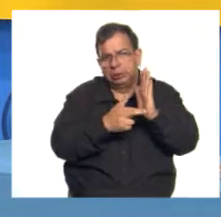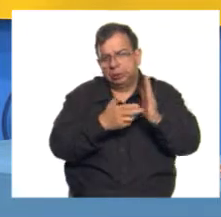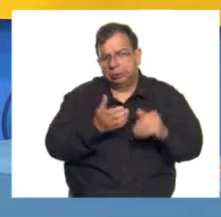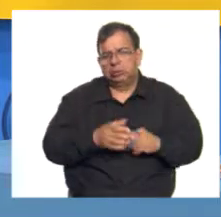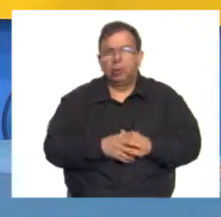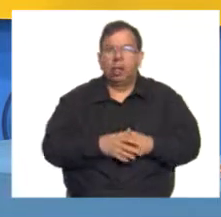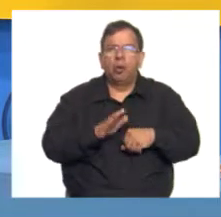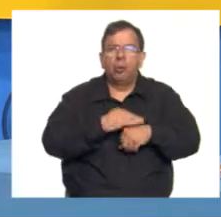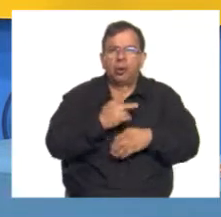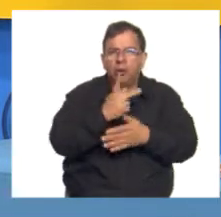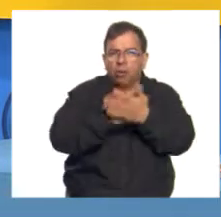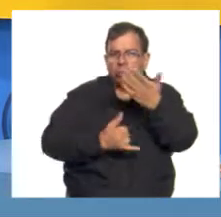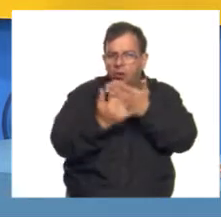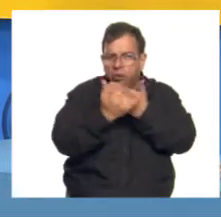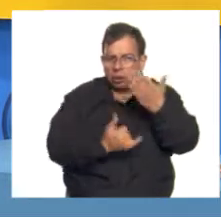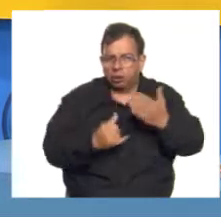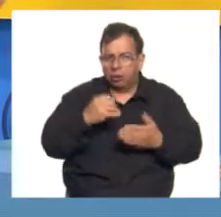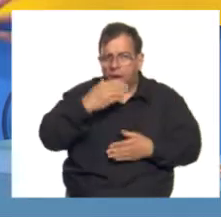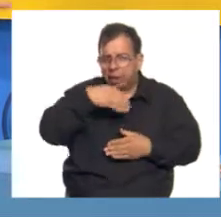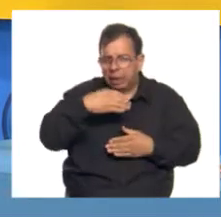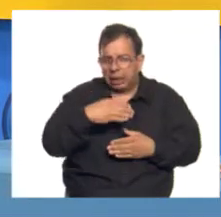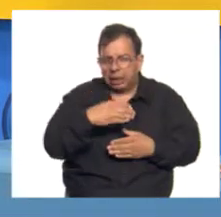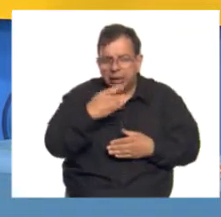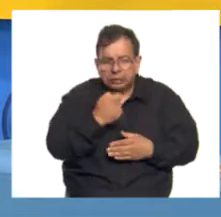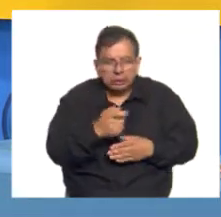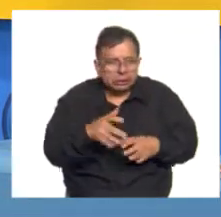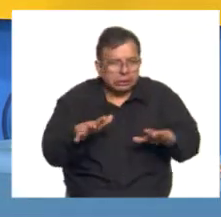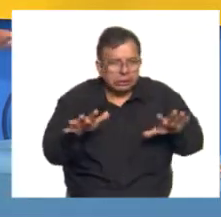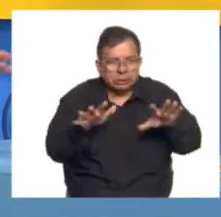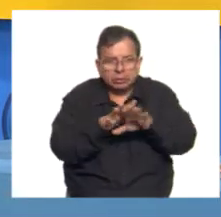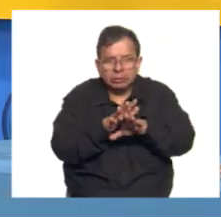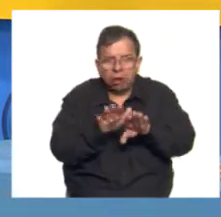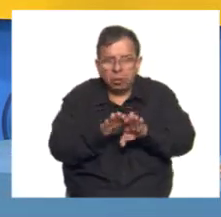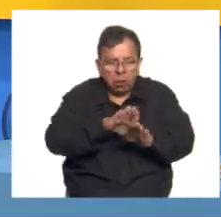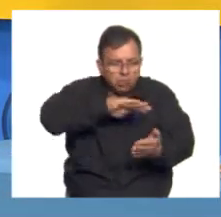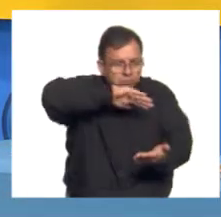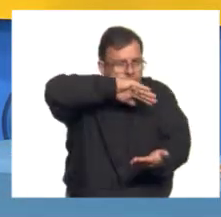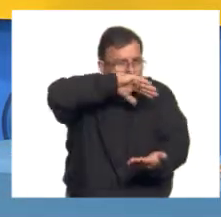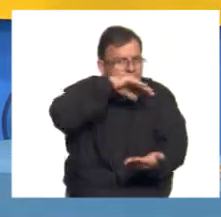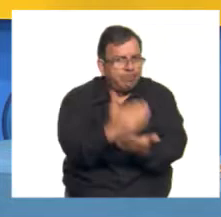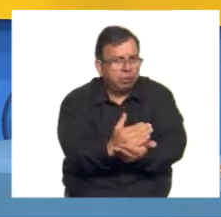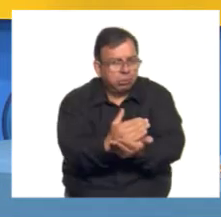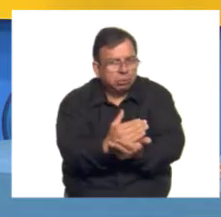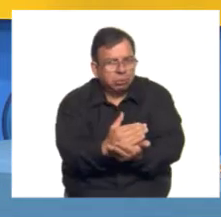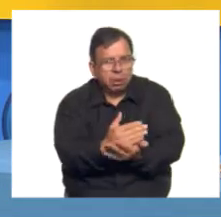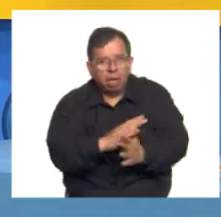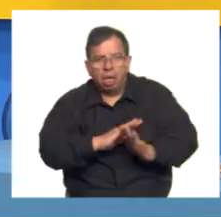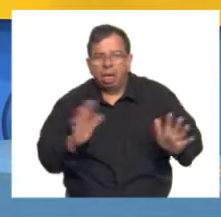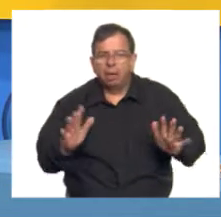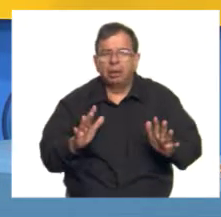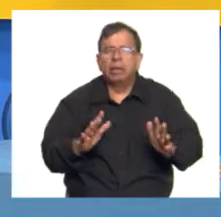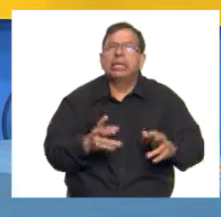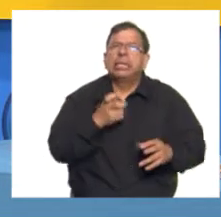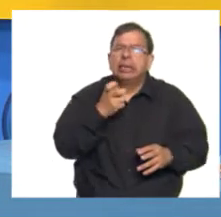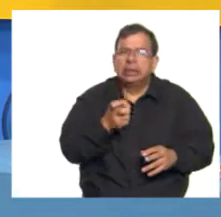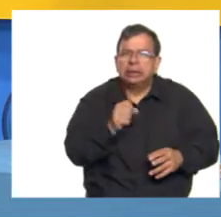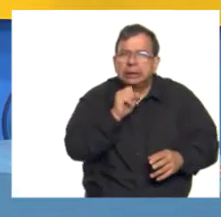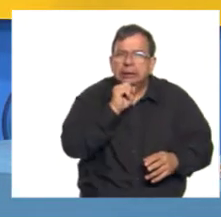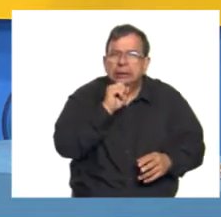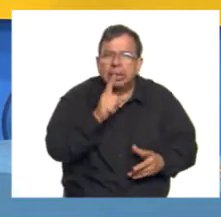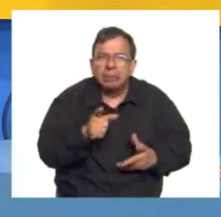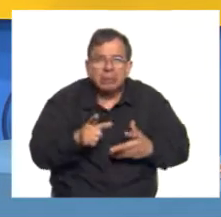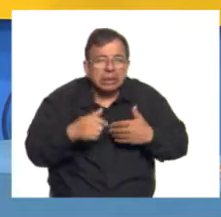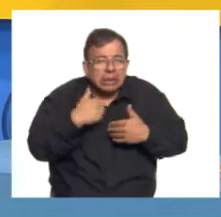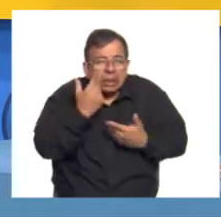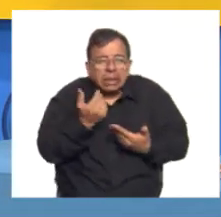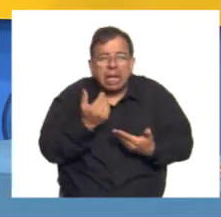el proyecto educativo cardenista significó un cambio y una ruptura muy importante. A esto además hay que agregar que también buscó